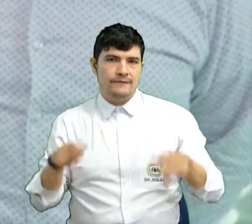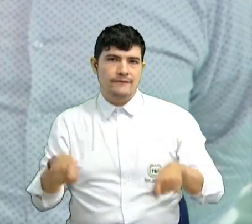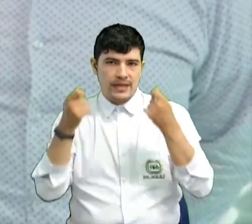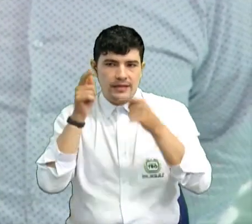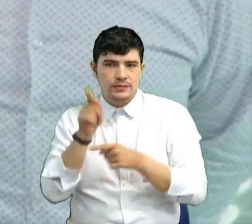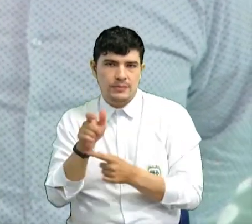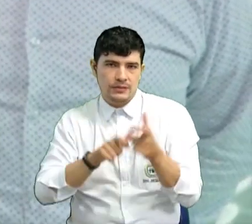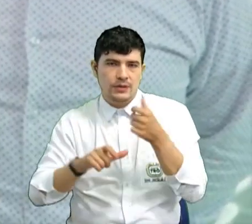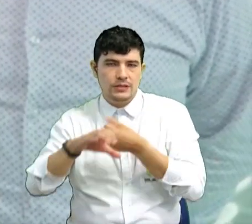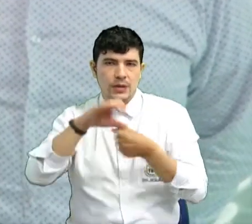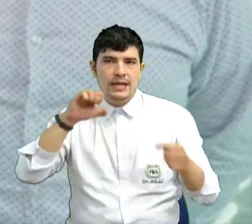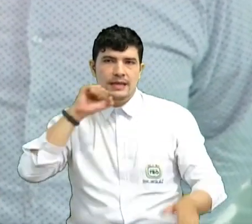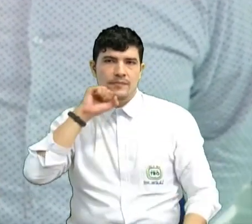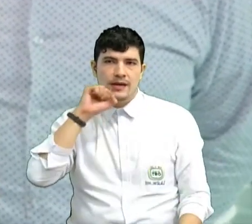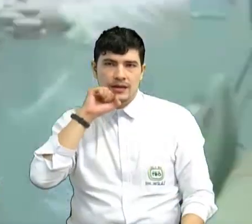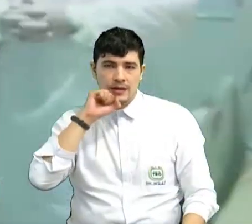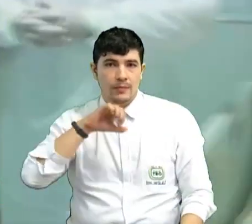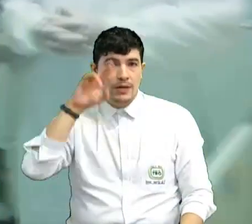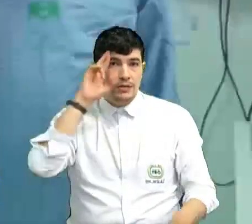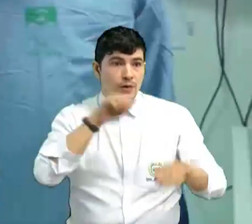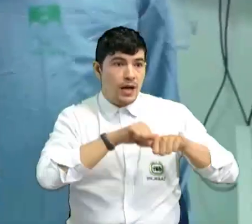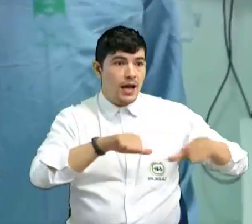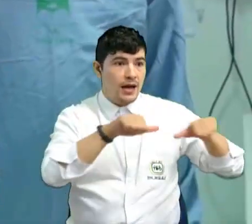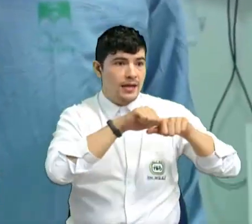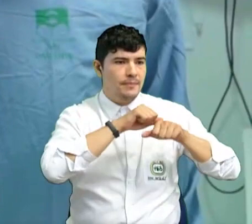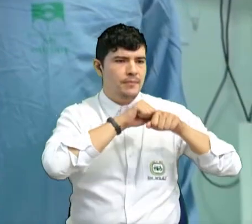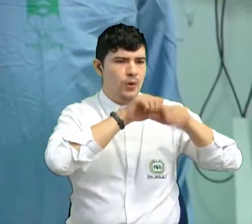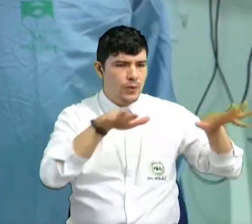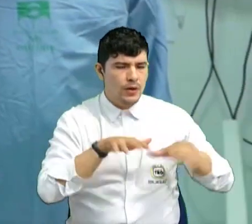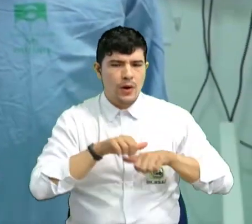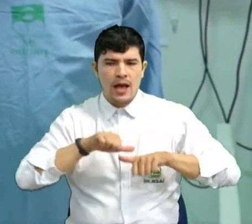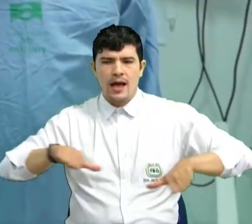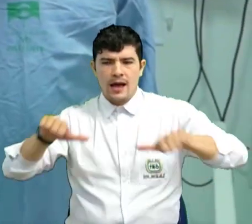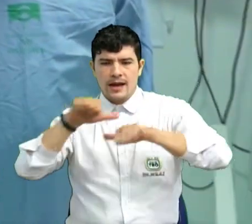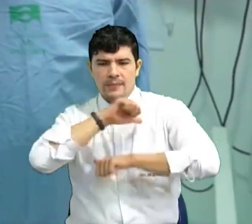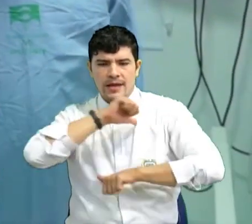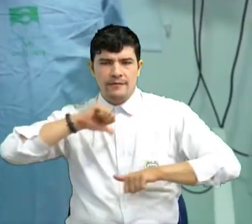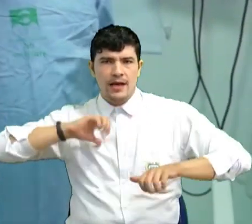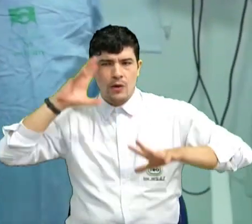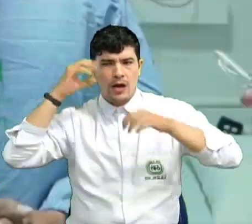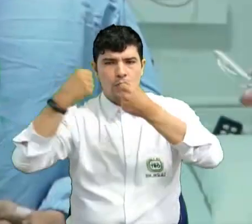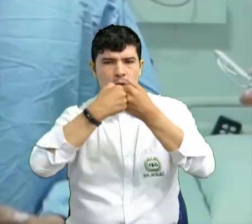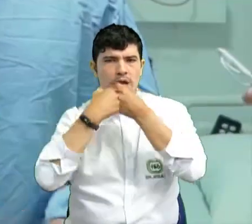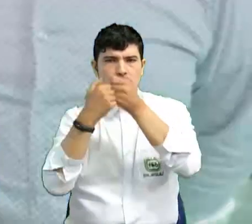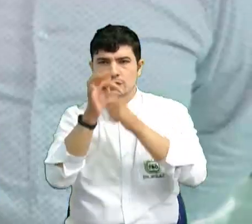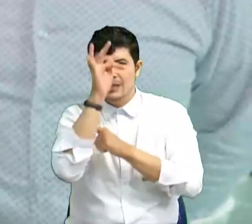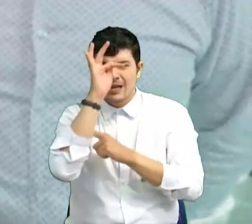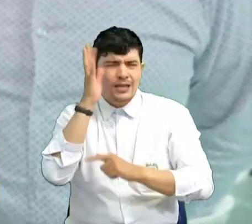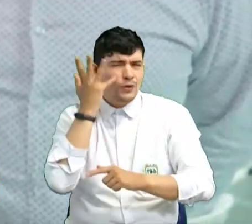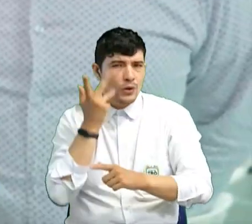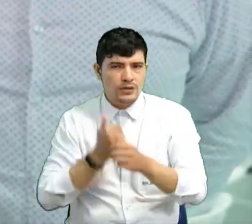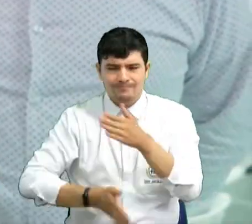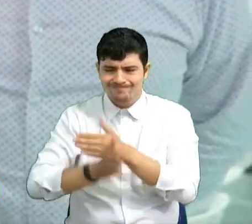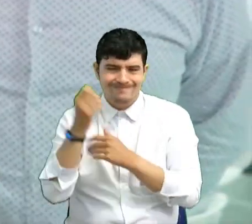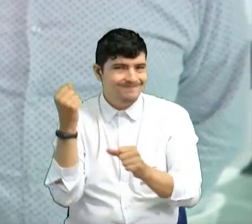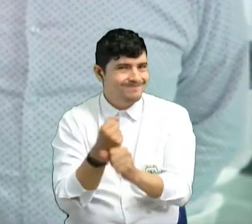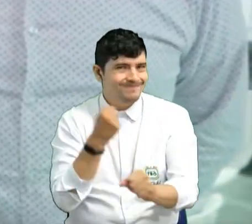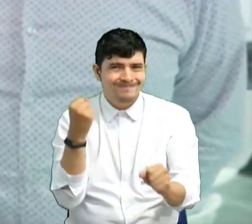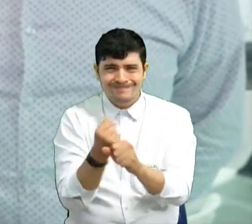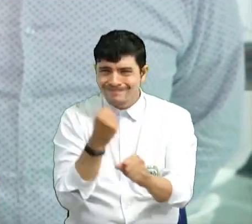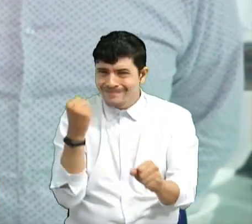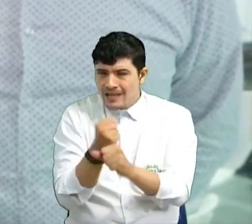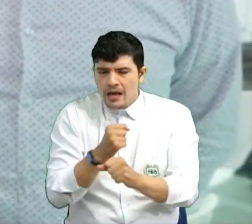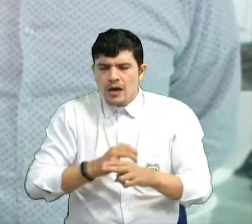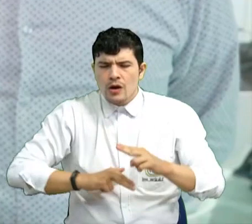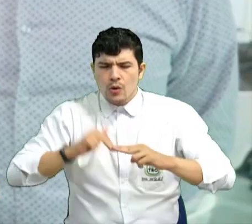sector público, en el hospital, en el sector privado, en otras clínicas. Y vamos a seguir trabajando todos los días en tener la capacidad y